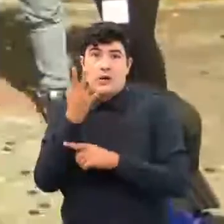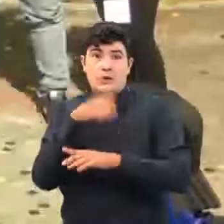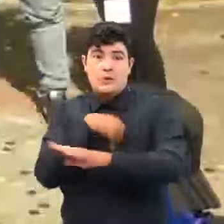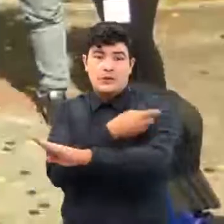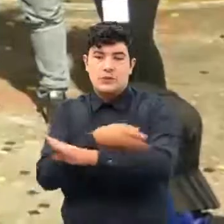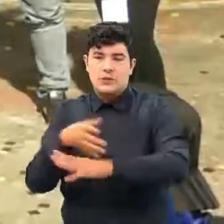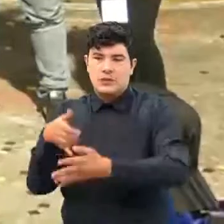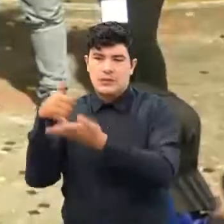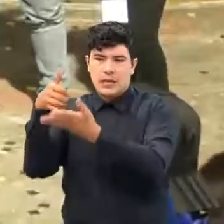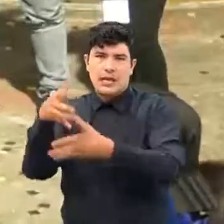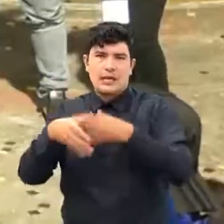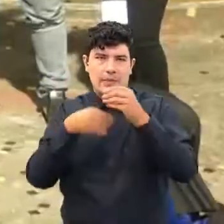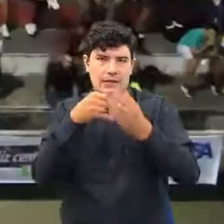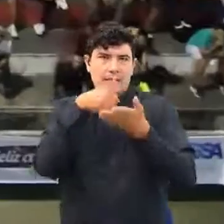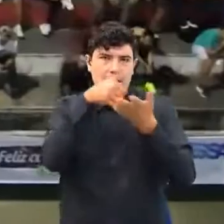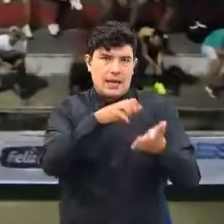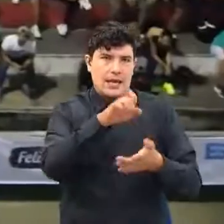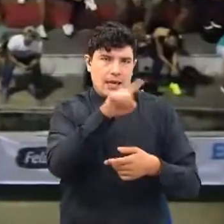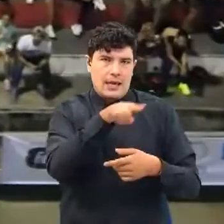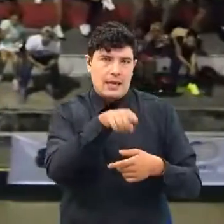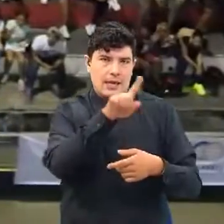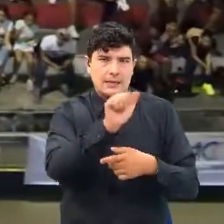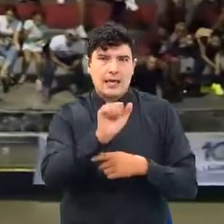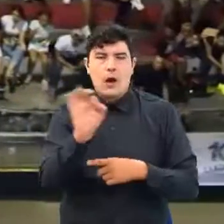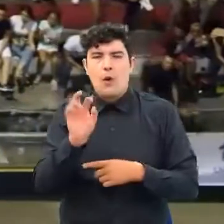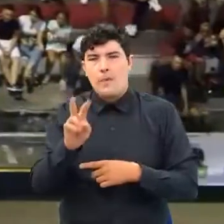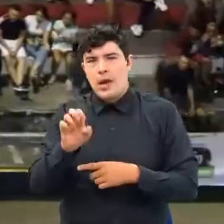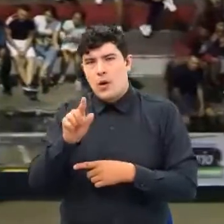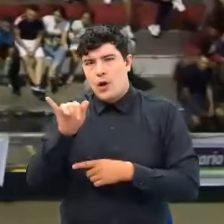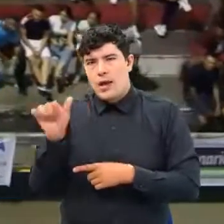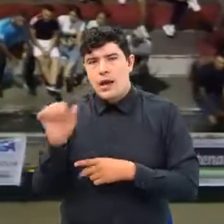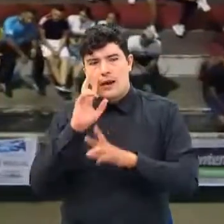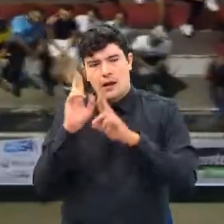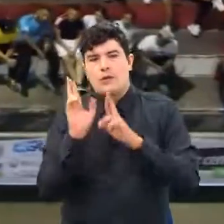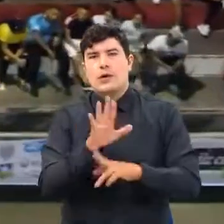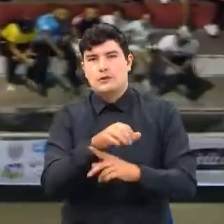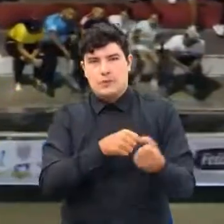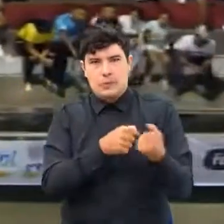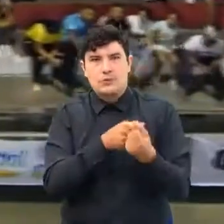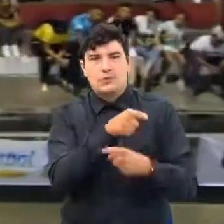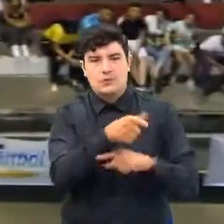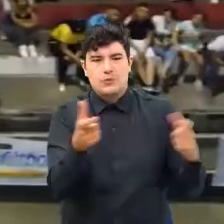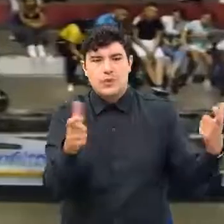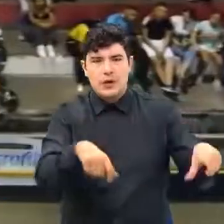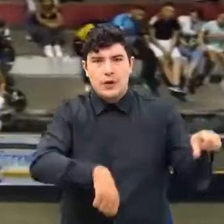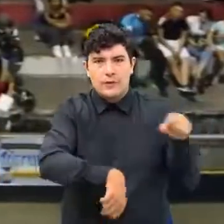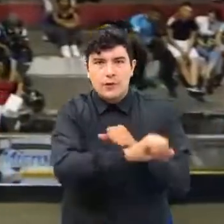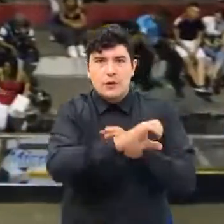efectivo más el trofeo de la ESA y Veolia, patrocinadores de la fiesta del microfútbol barranqueño.